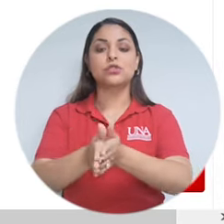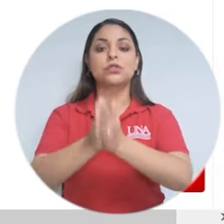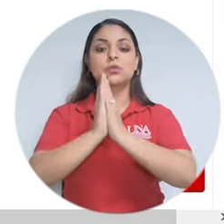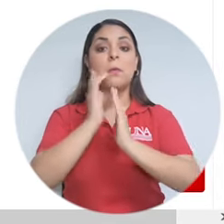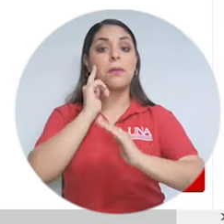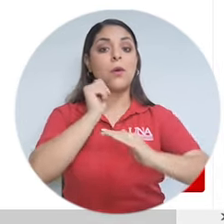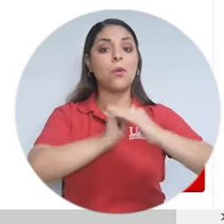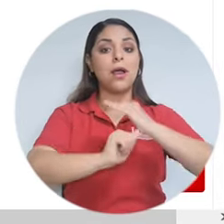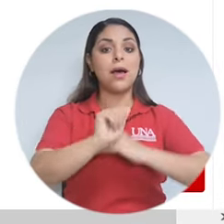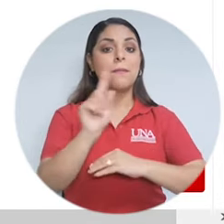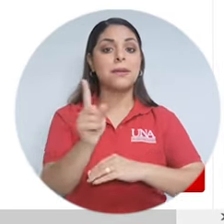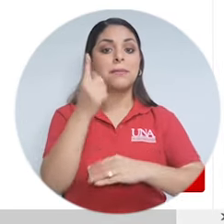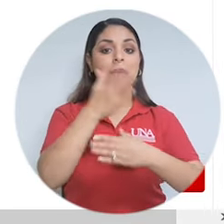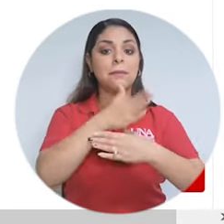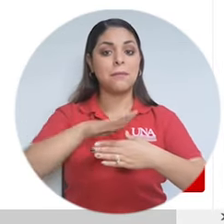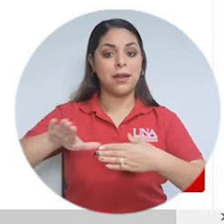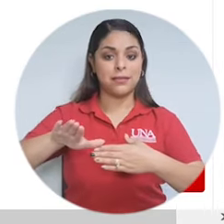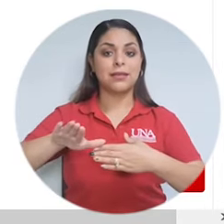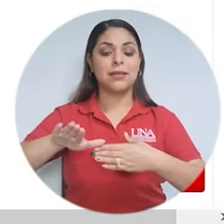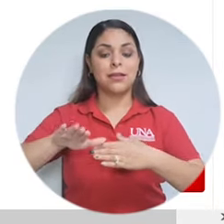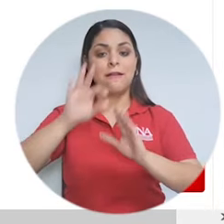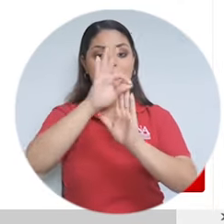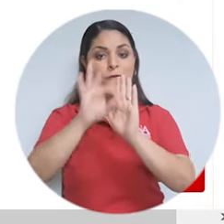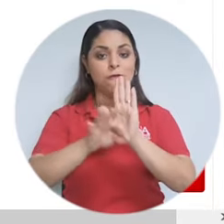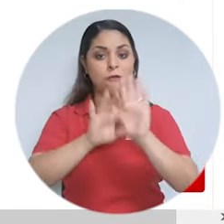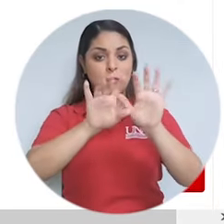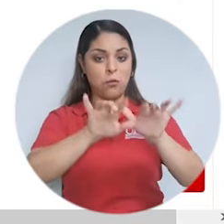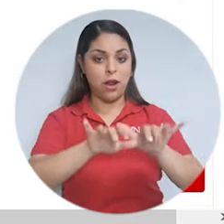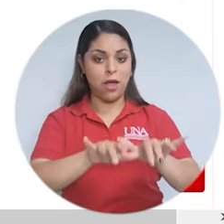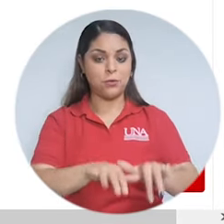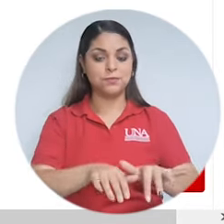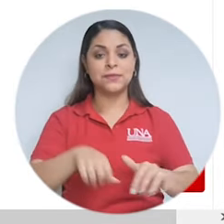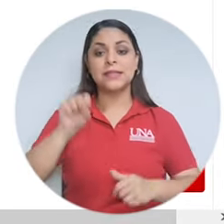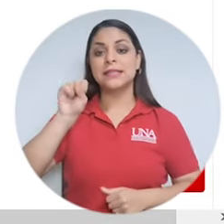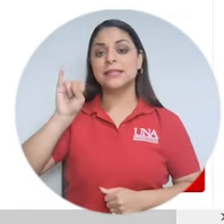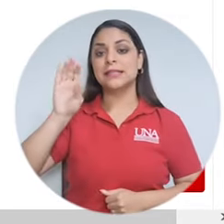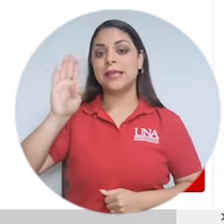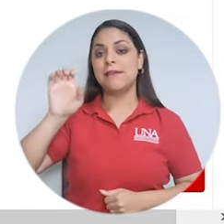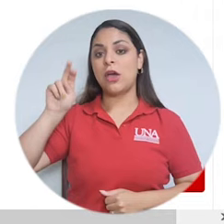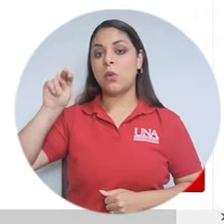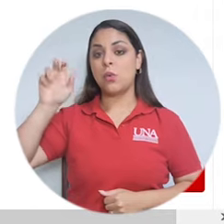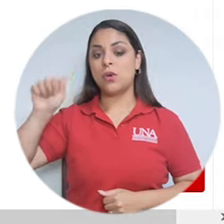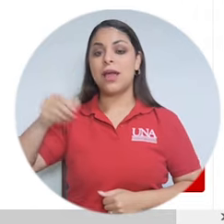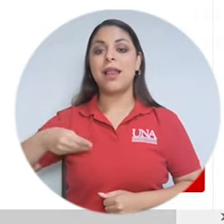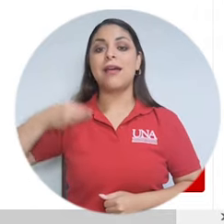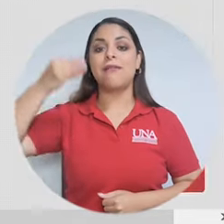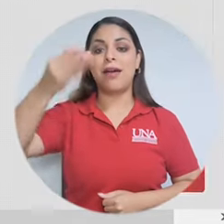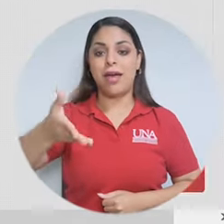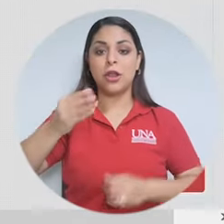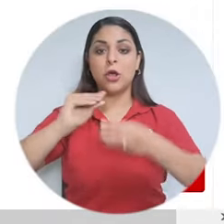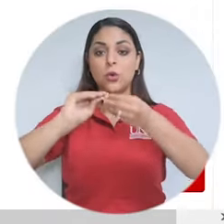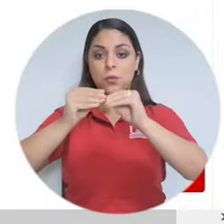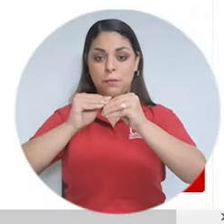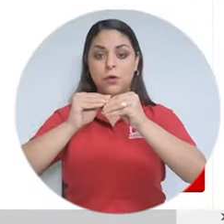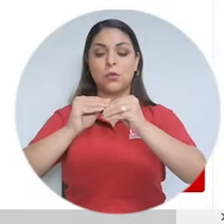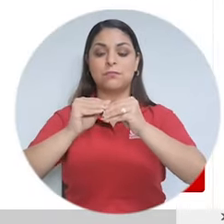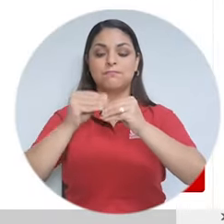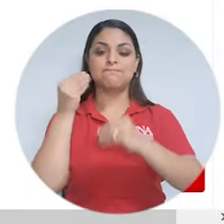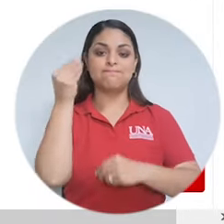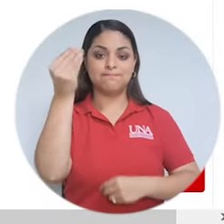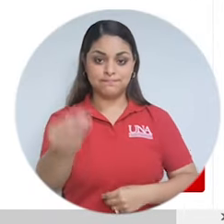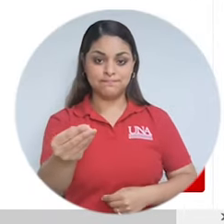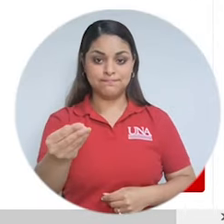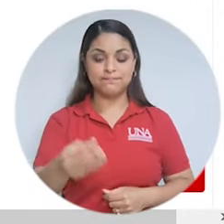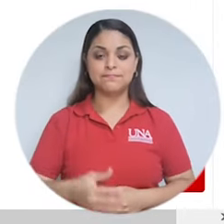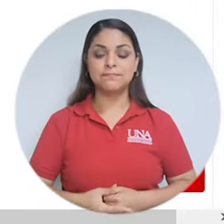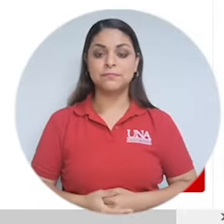para guardar esta primera parte del formulario. El CIBEUNA le regresará el número de consecutivo asignado.